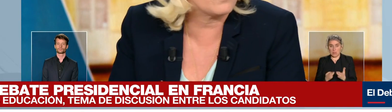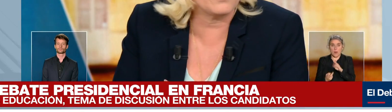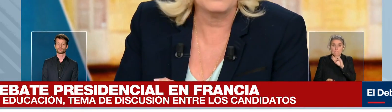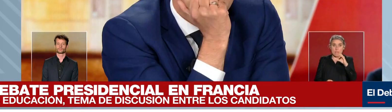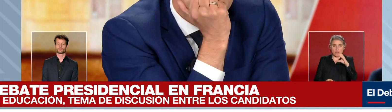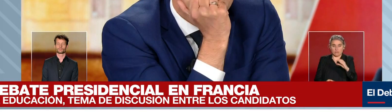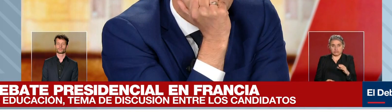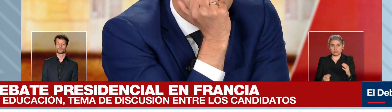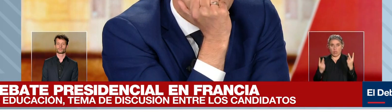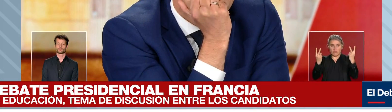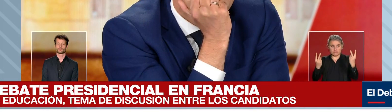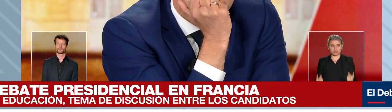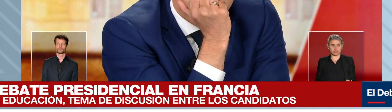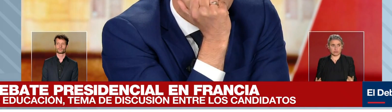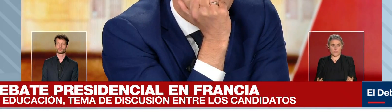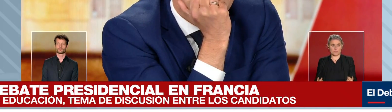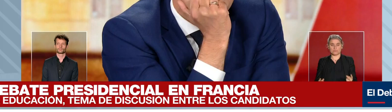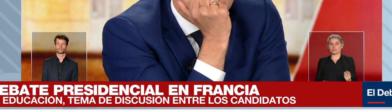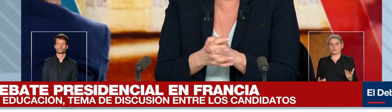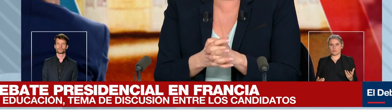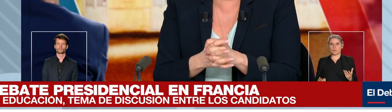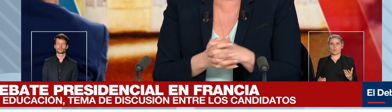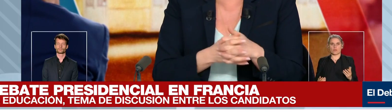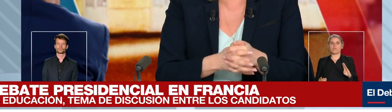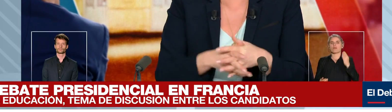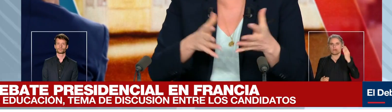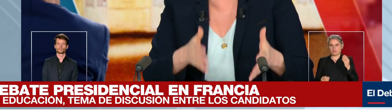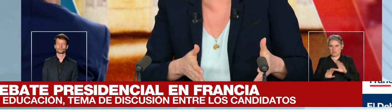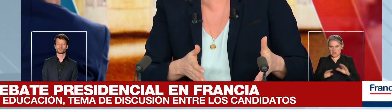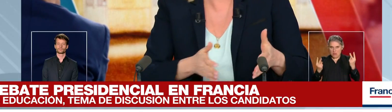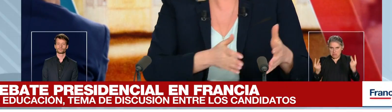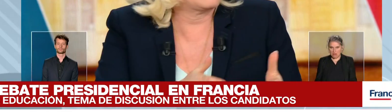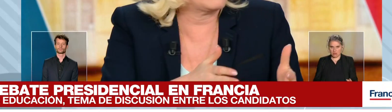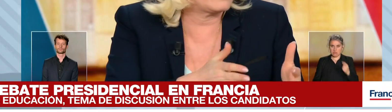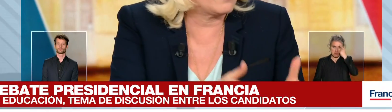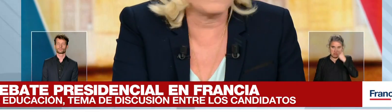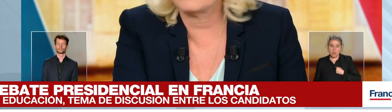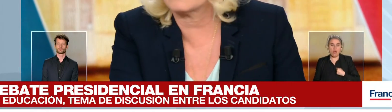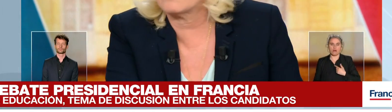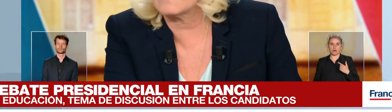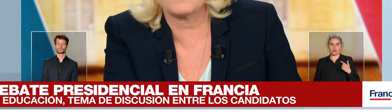Primero, porque incluso el bachillerato ha perdido valor. Entonces, quiero convertir de nuevo